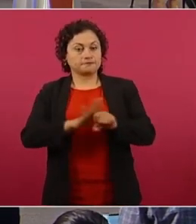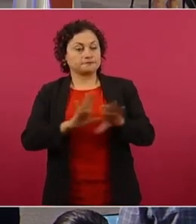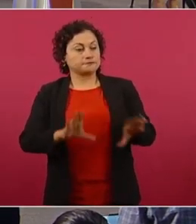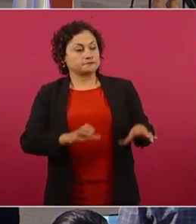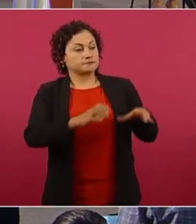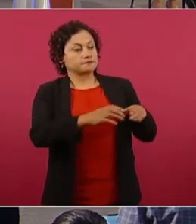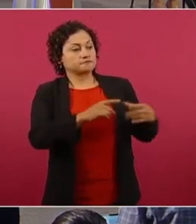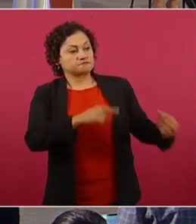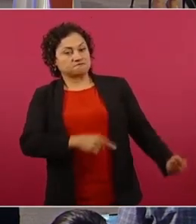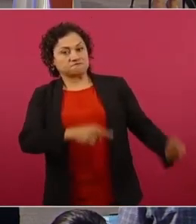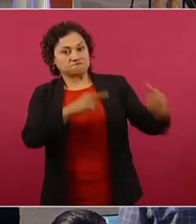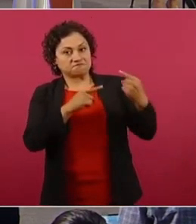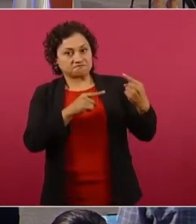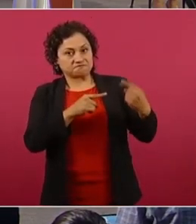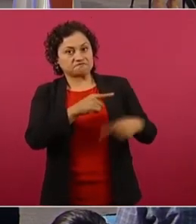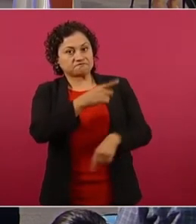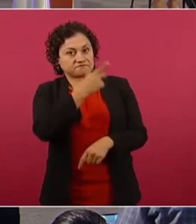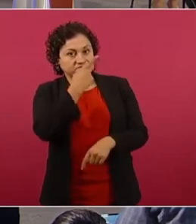que fue lo que hicieron,